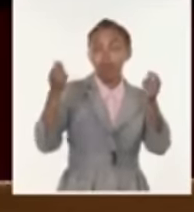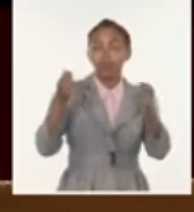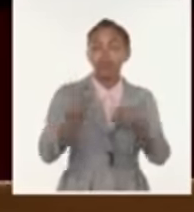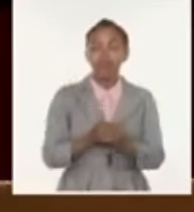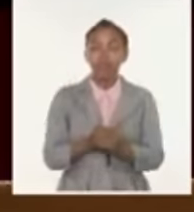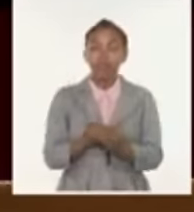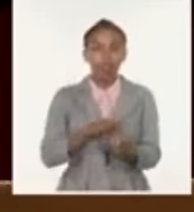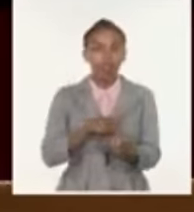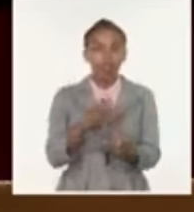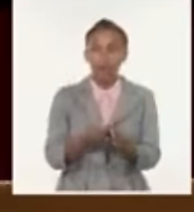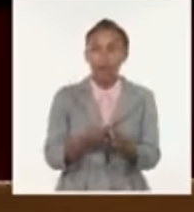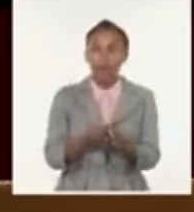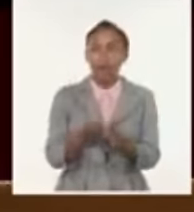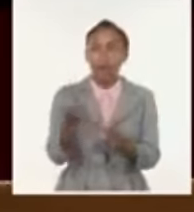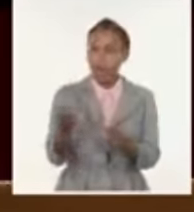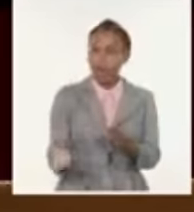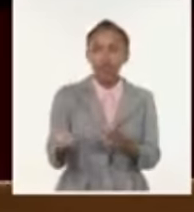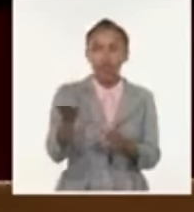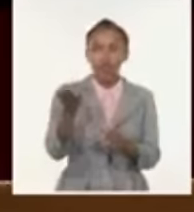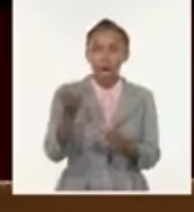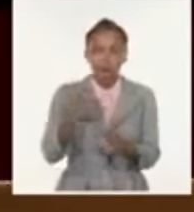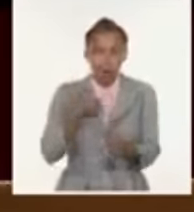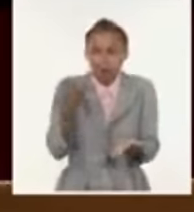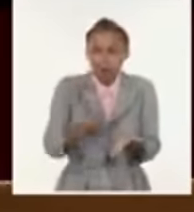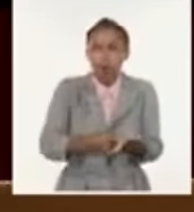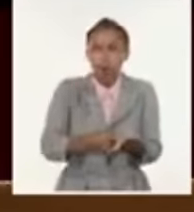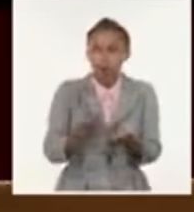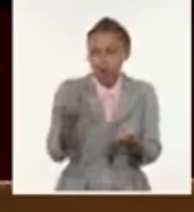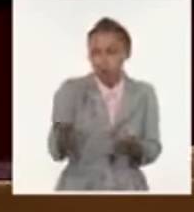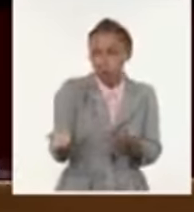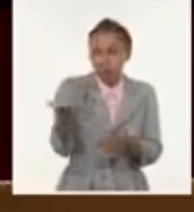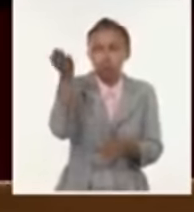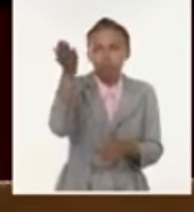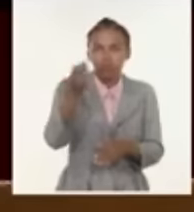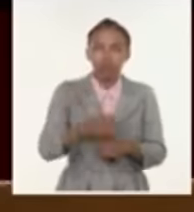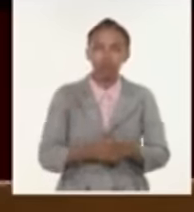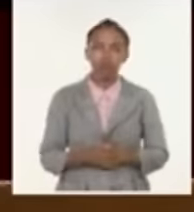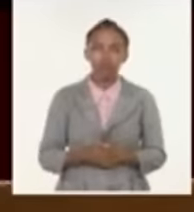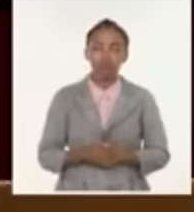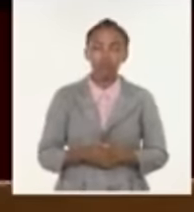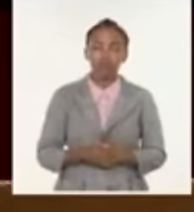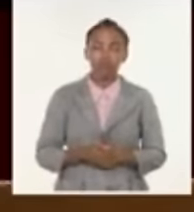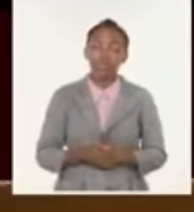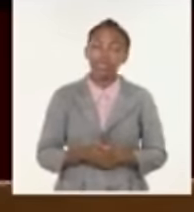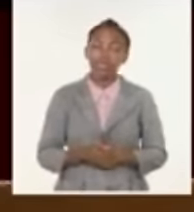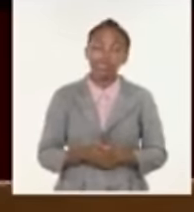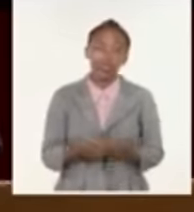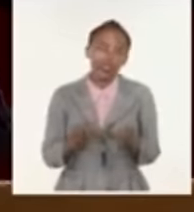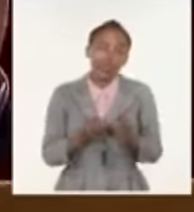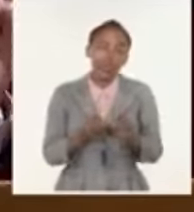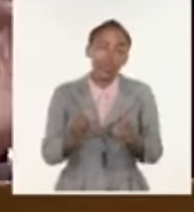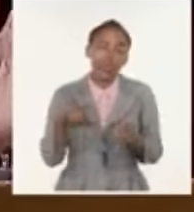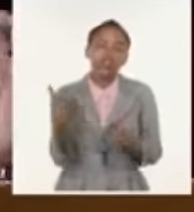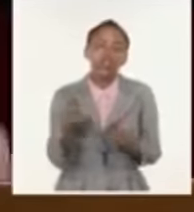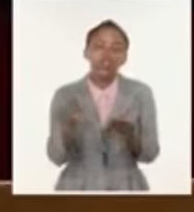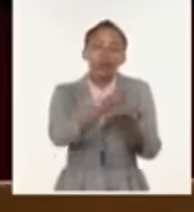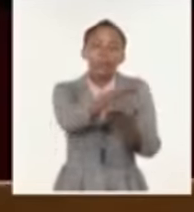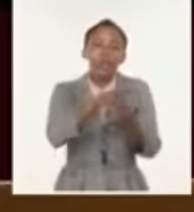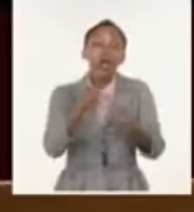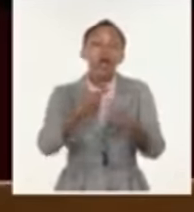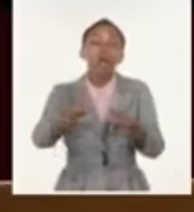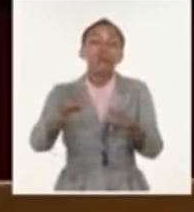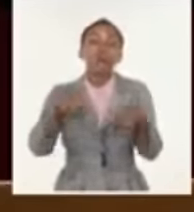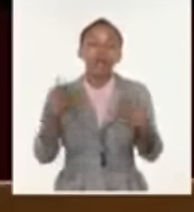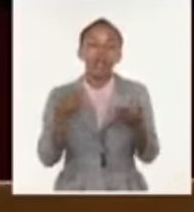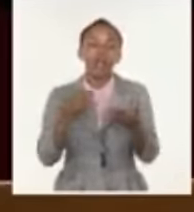y siguen gastando más. Bueno, por eso nosotros hemos indicado y estamos analizando otro tipo de medidas para poder lograr que se detenga